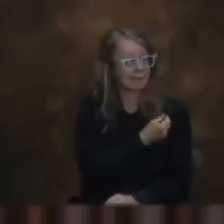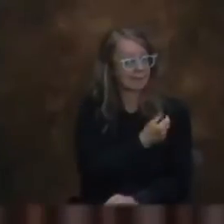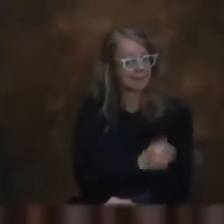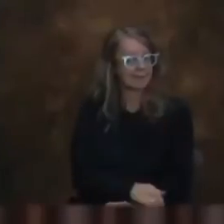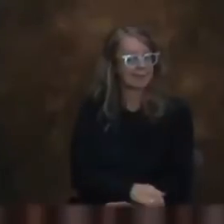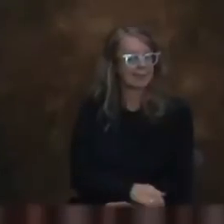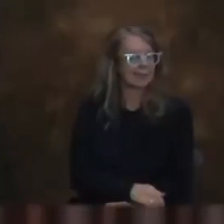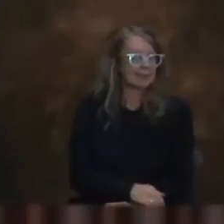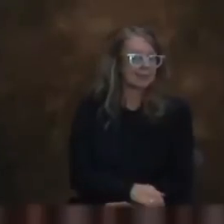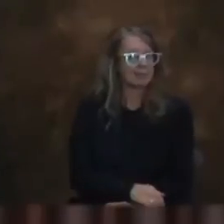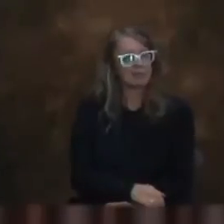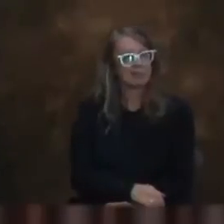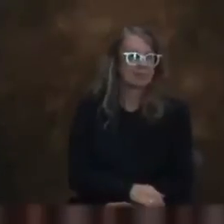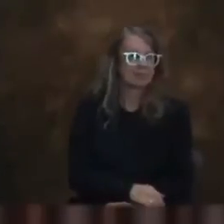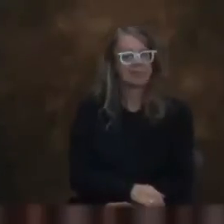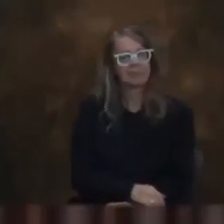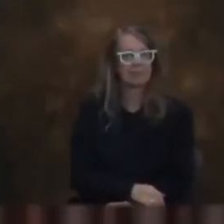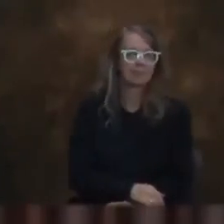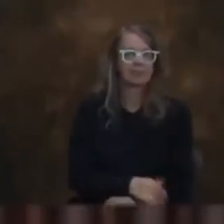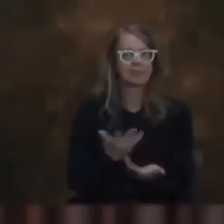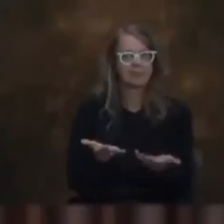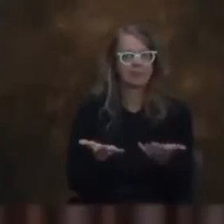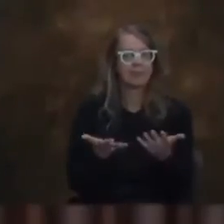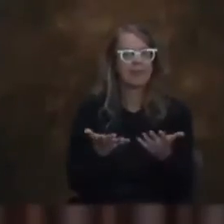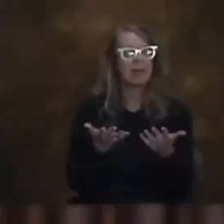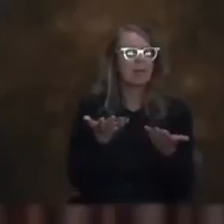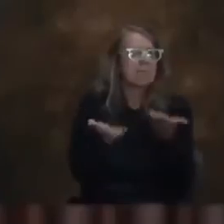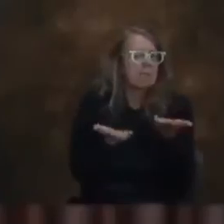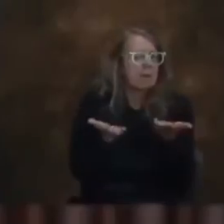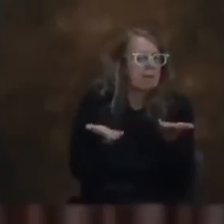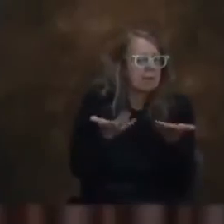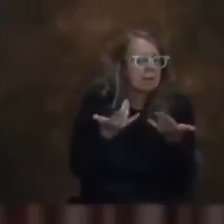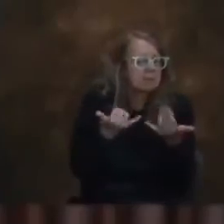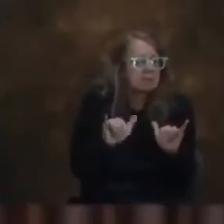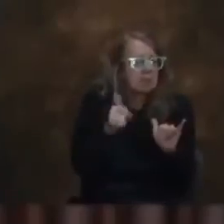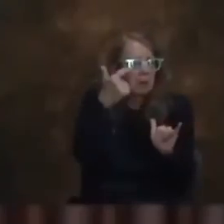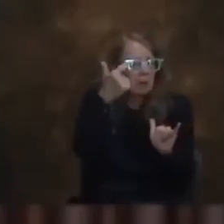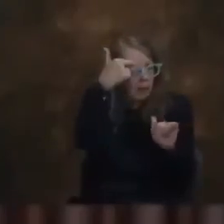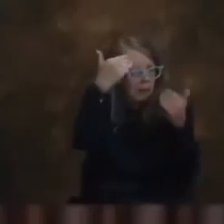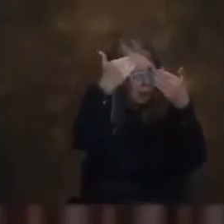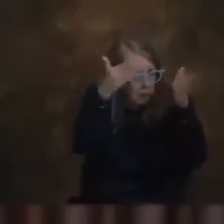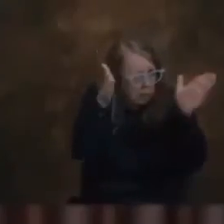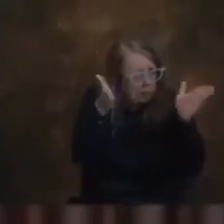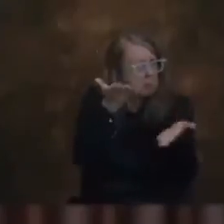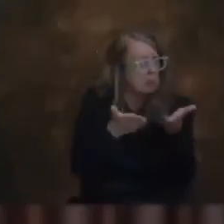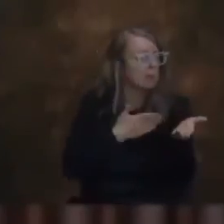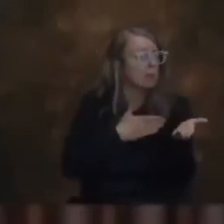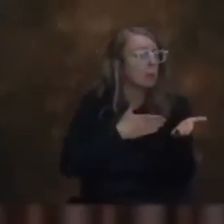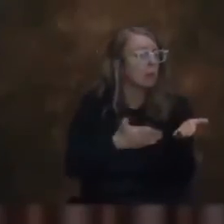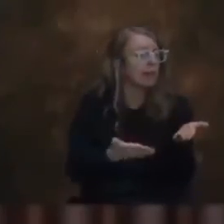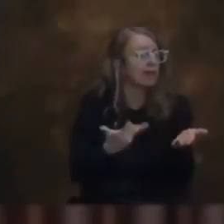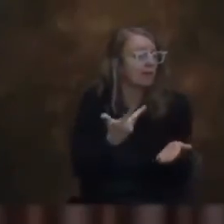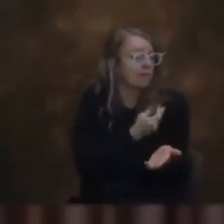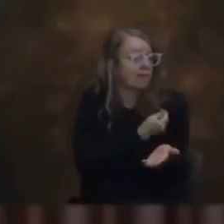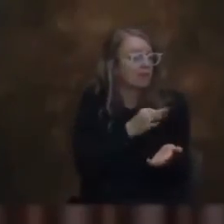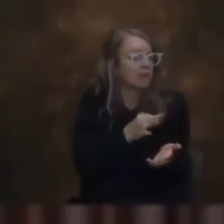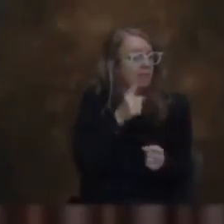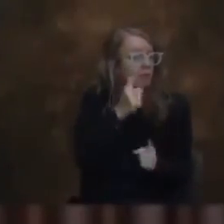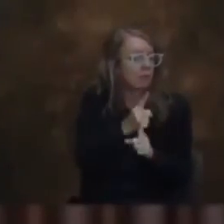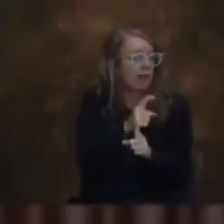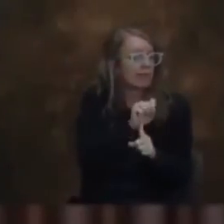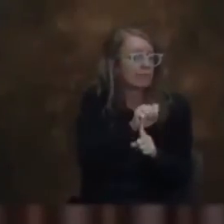de que tal vez no tienen la mente totalmente cerrada y que estuviesen disponibles a hacerlo con las